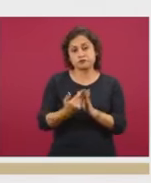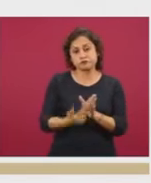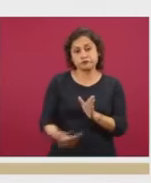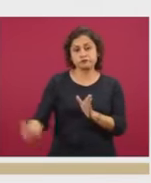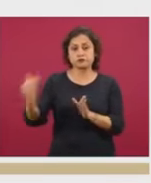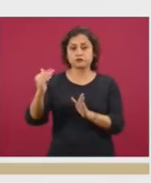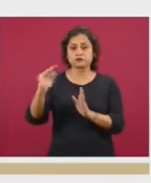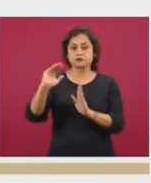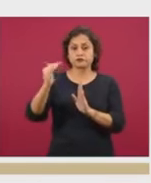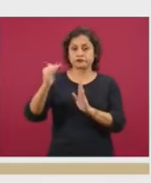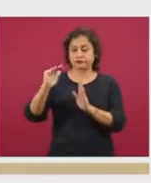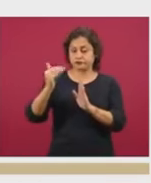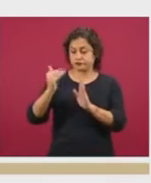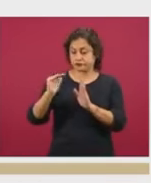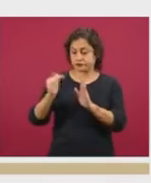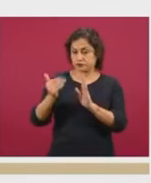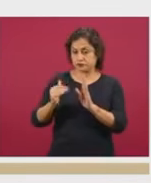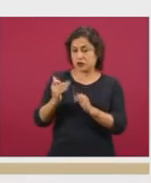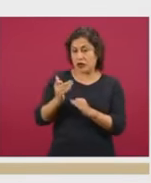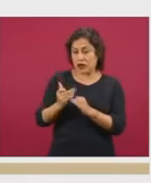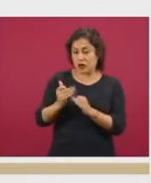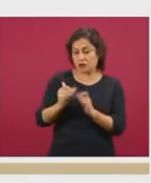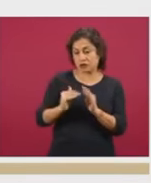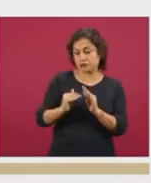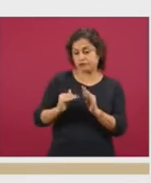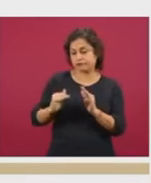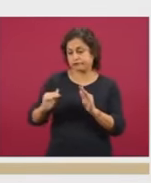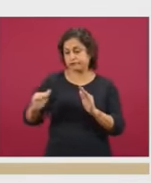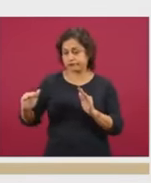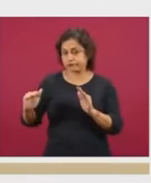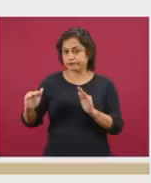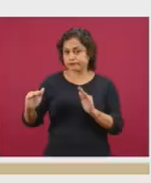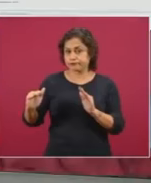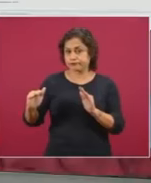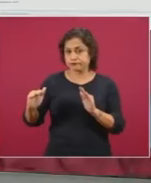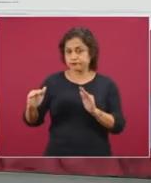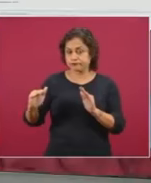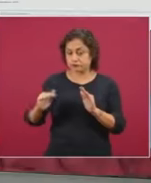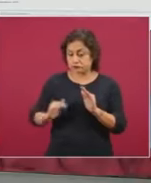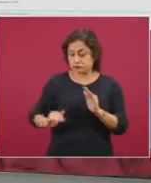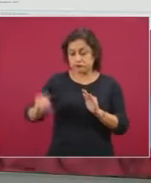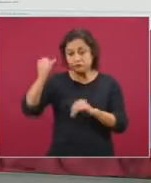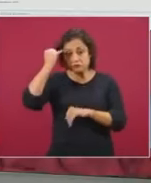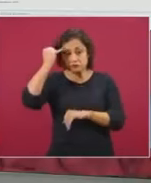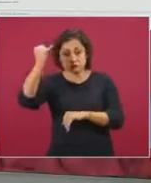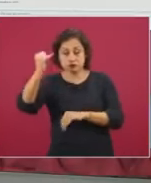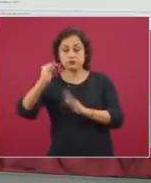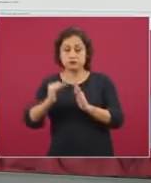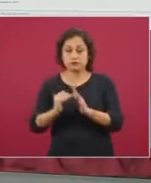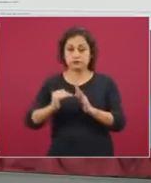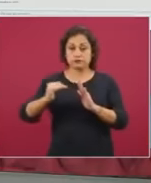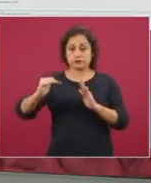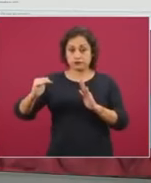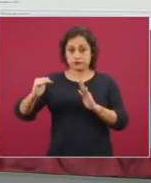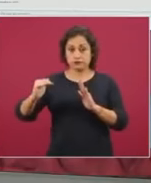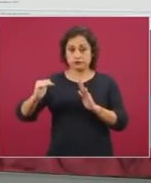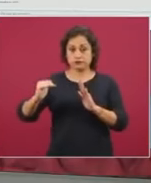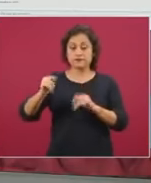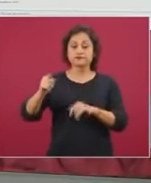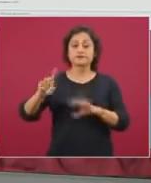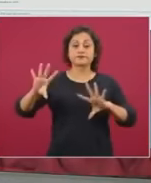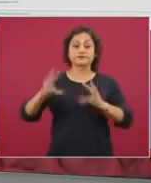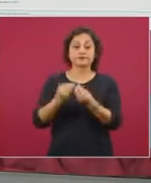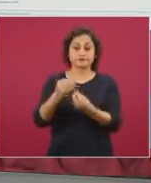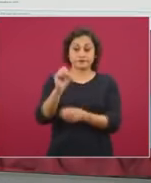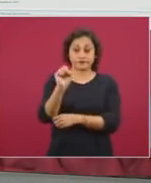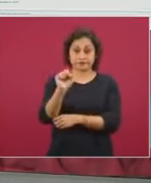un descenso importante, y se ha quedado en una meseta todavía por arriba de lo esperado, y en totalidad tenemos un